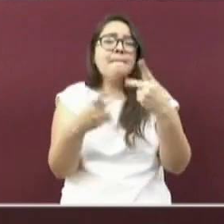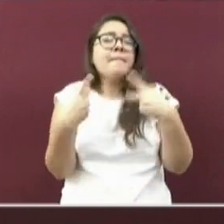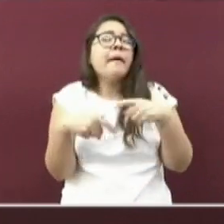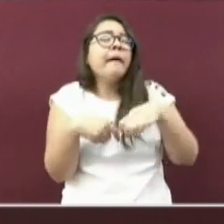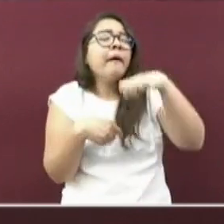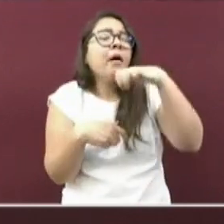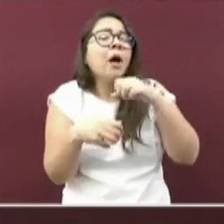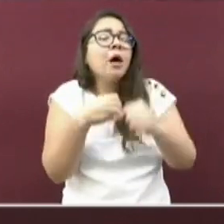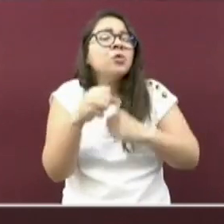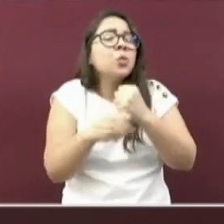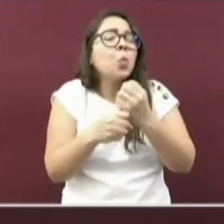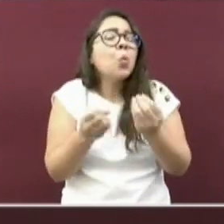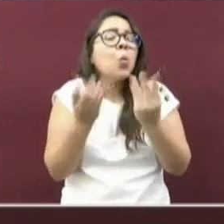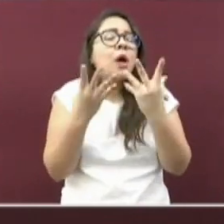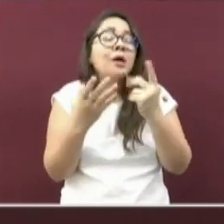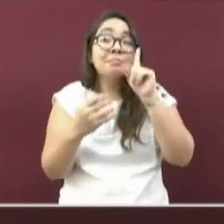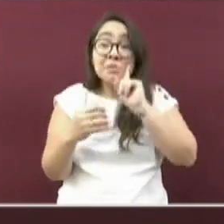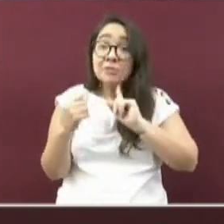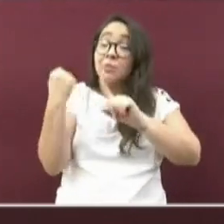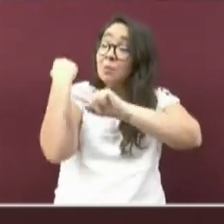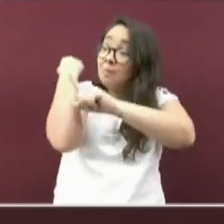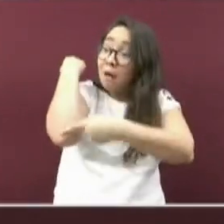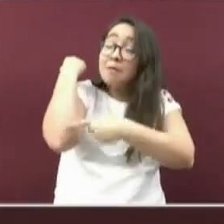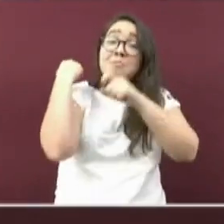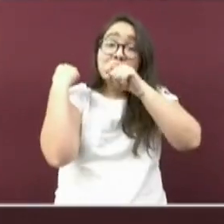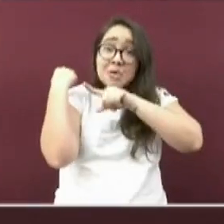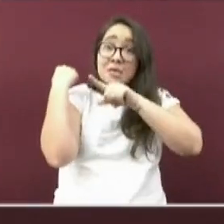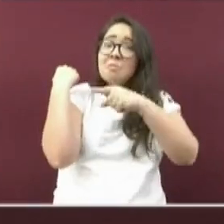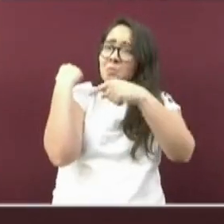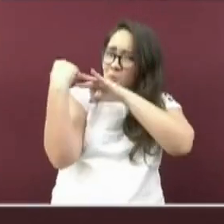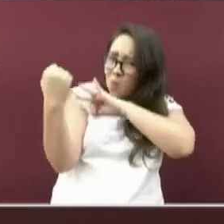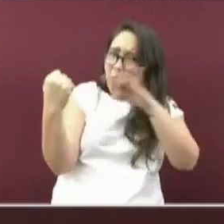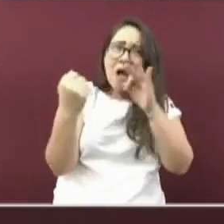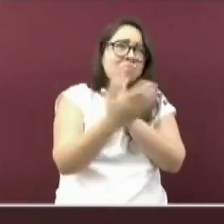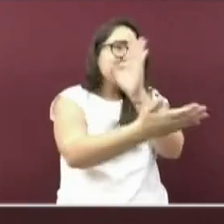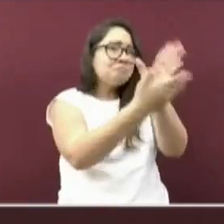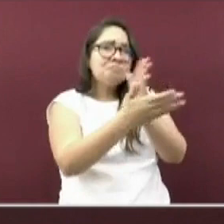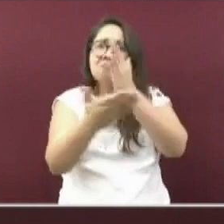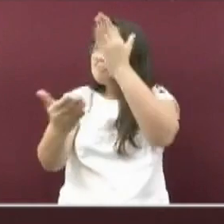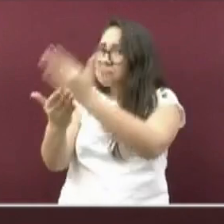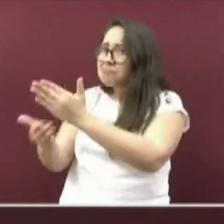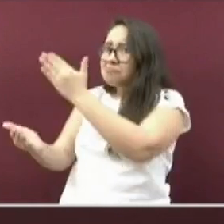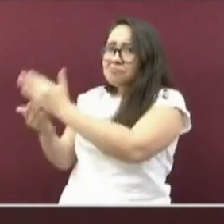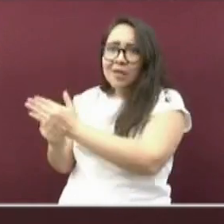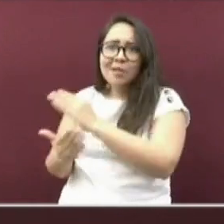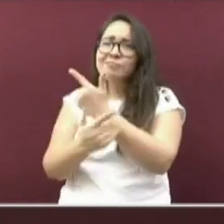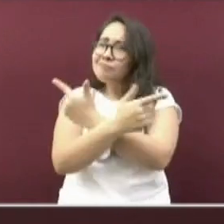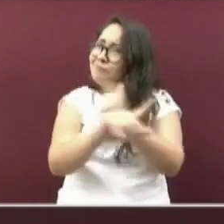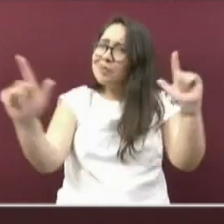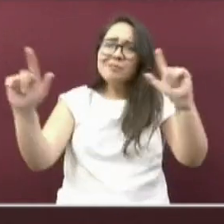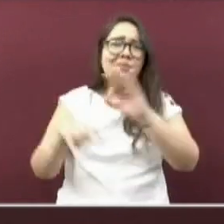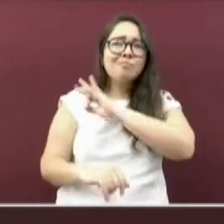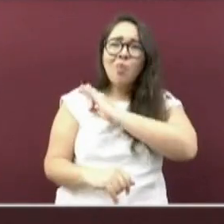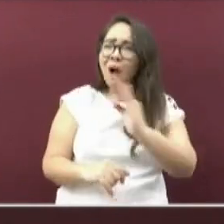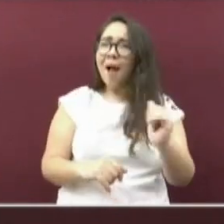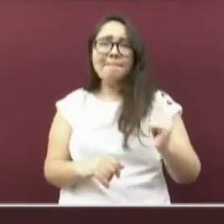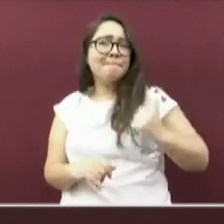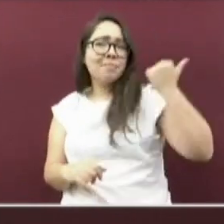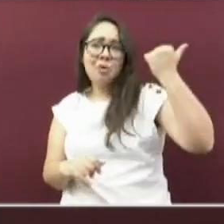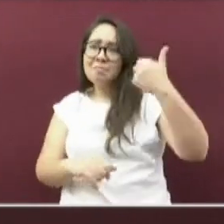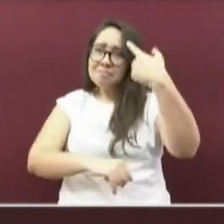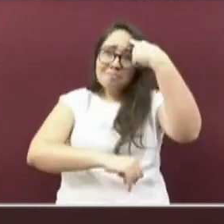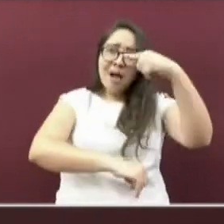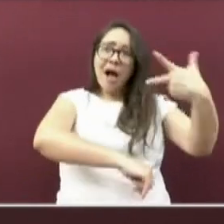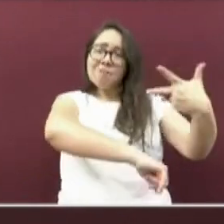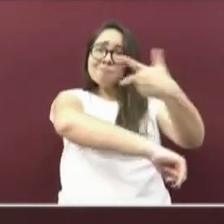de las mujeres embarazadas, pueden ir a cualquier módulo que esté vacunando, ya que es